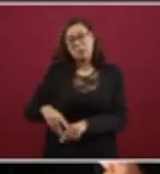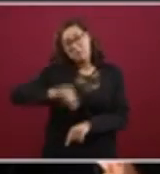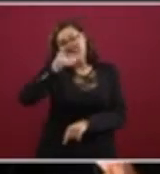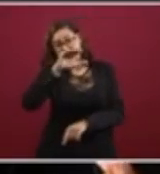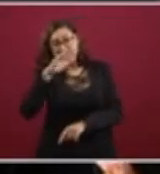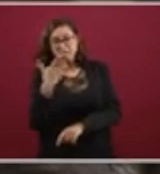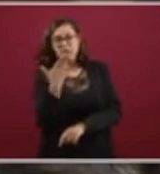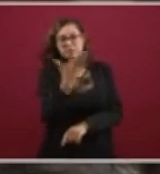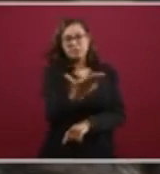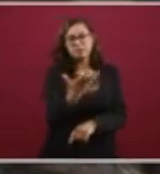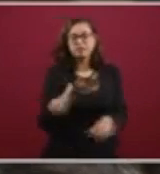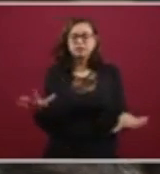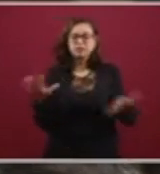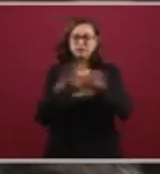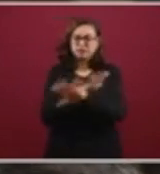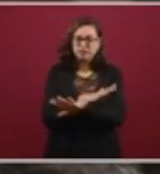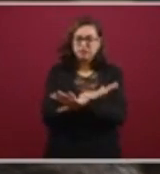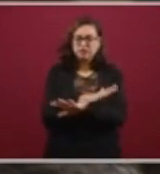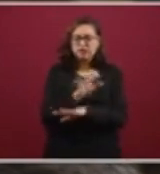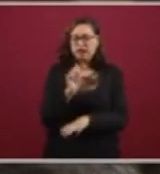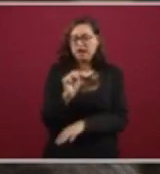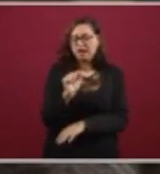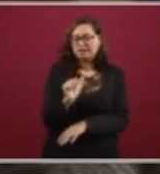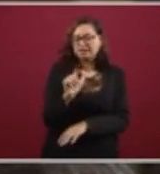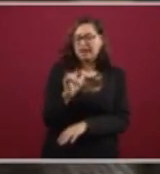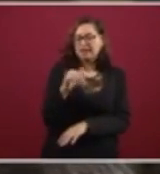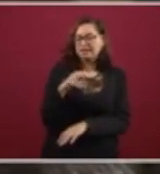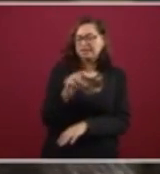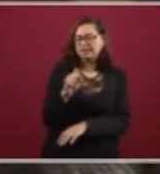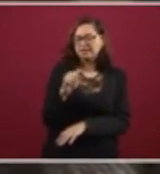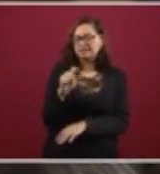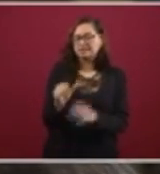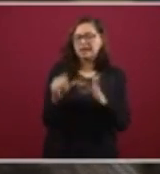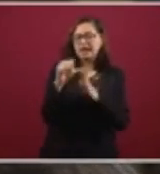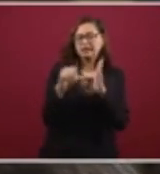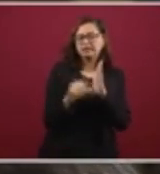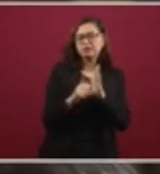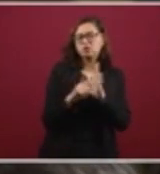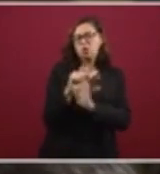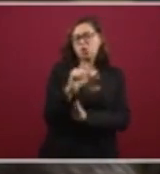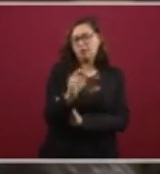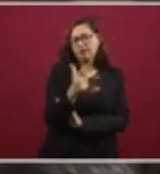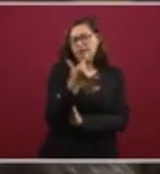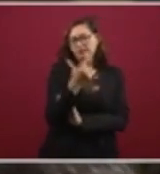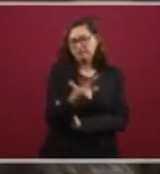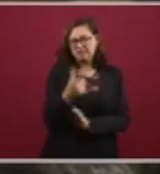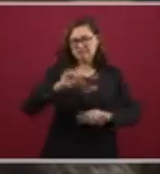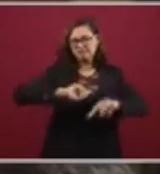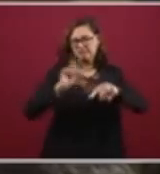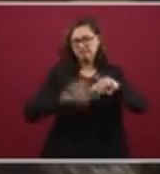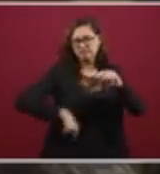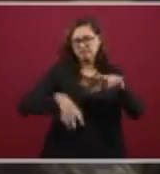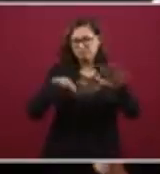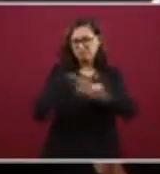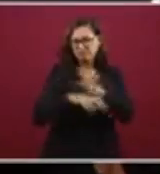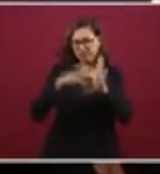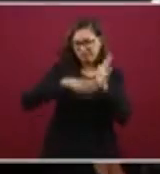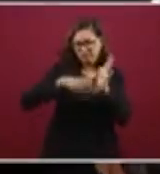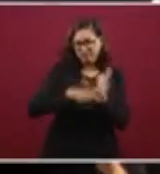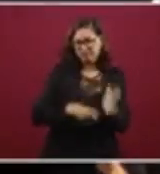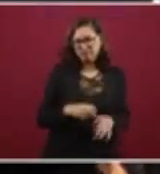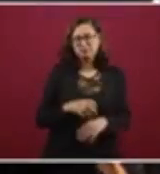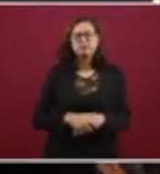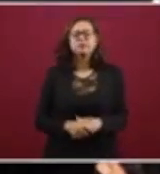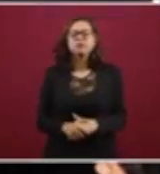derogación de la reforma salinista, le llaman ellos, del artículo 27. ¿Cuál sería su posición? Gracias, es todo.